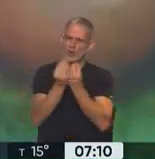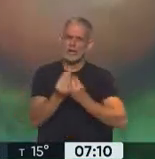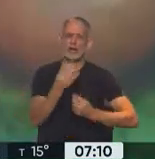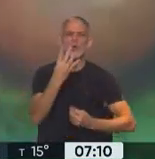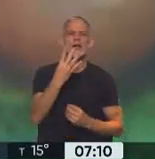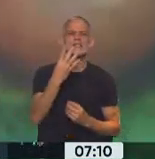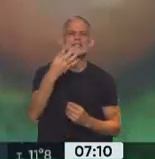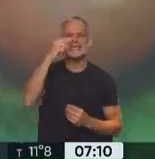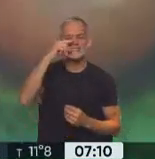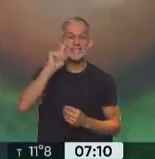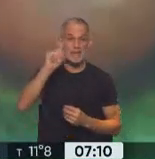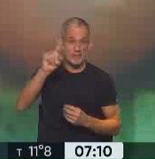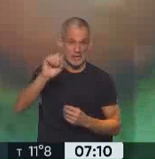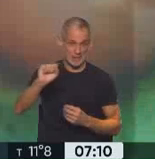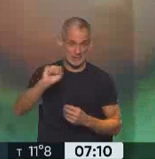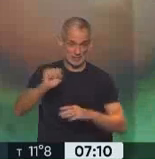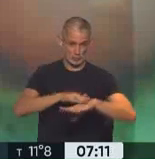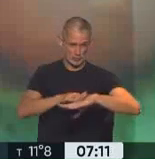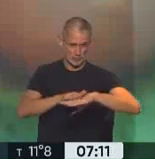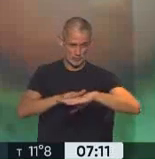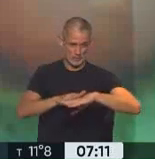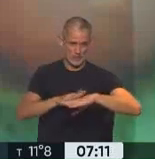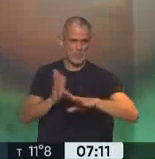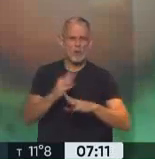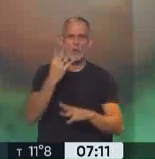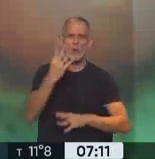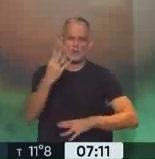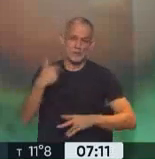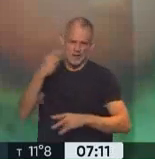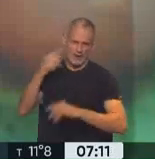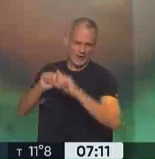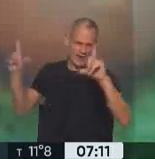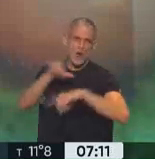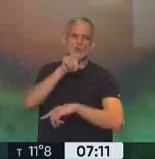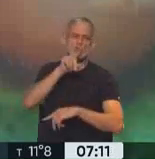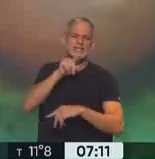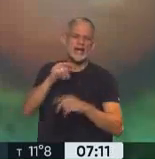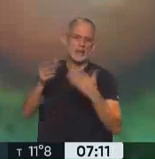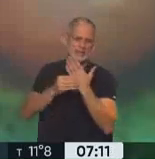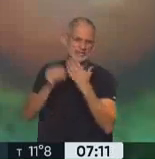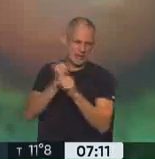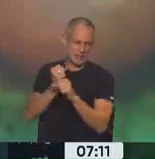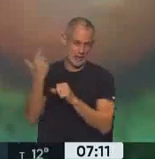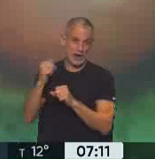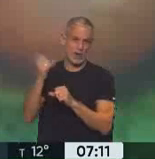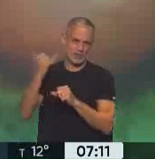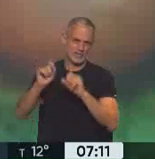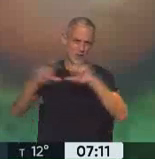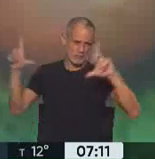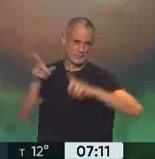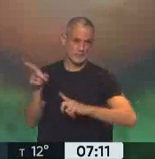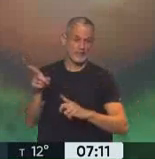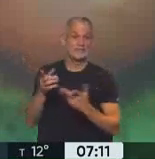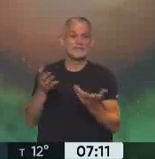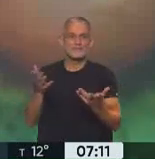a 47.000 pesos, te lo quería decir exacto. Si podemos mostrar el tuit del Ministerio de Trabajo, ahí lo tenemos, pero lo